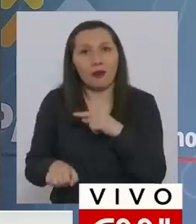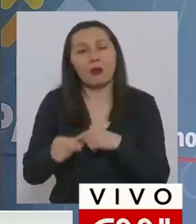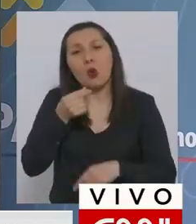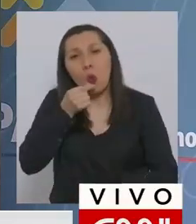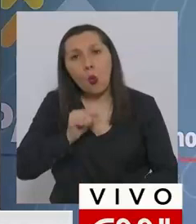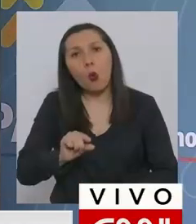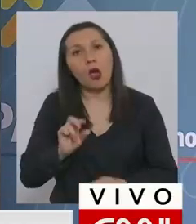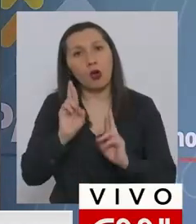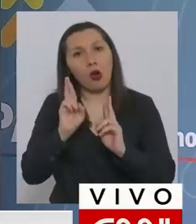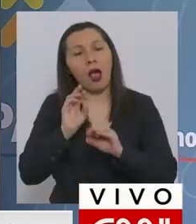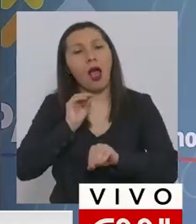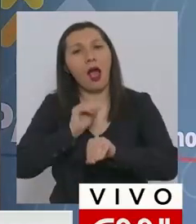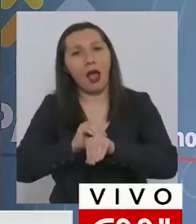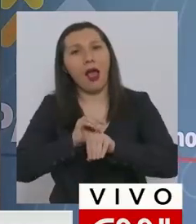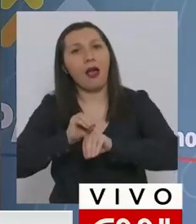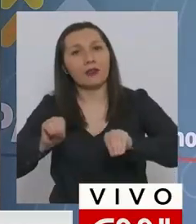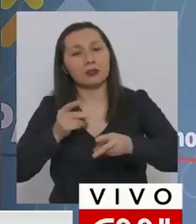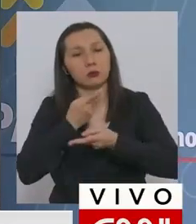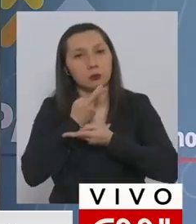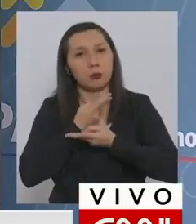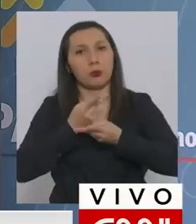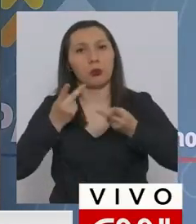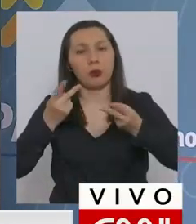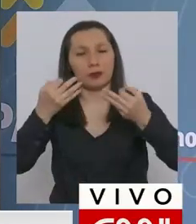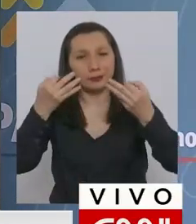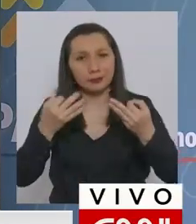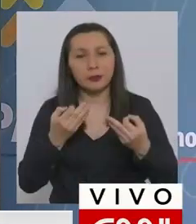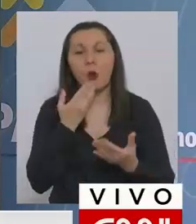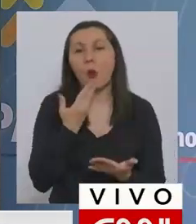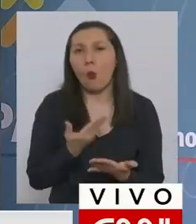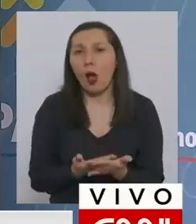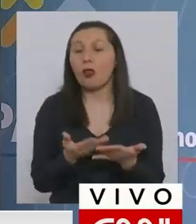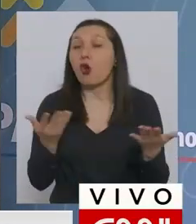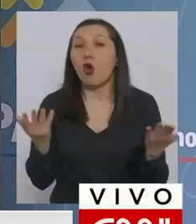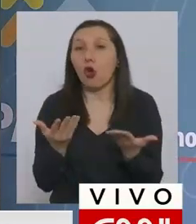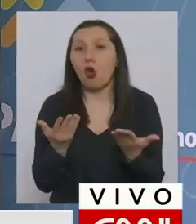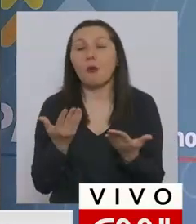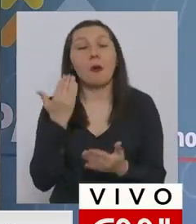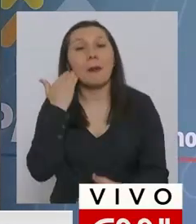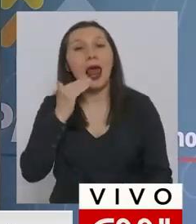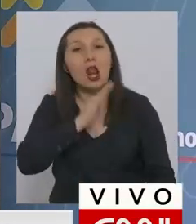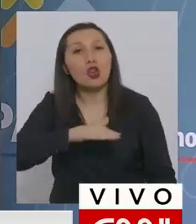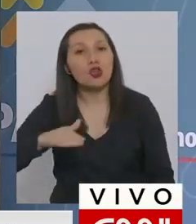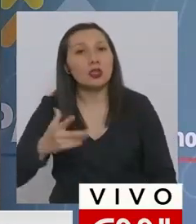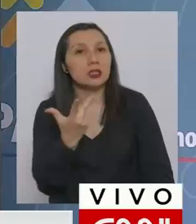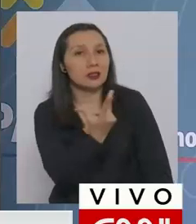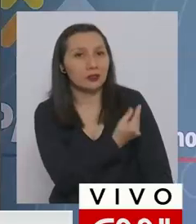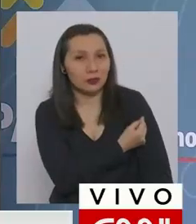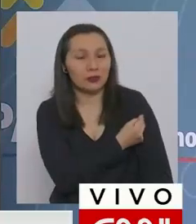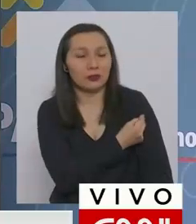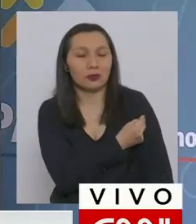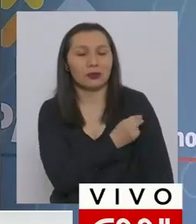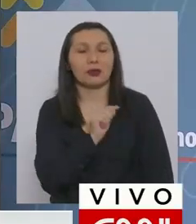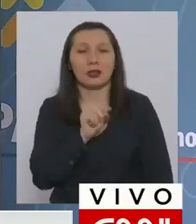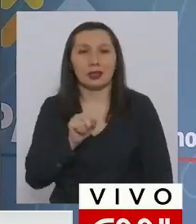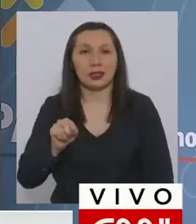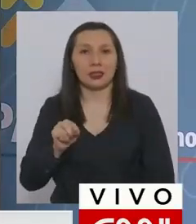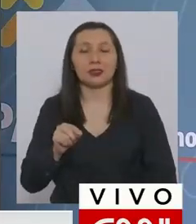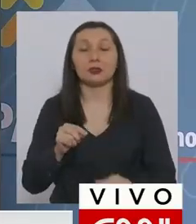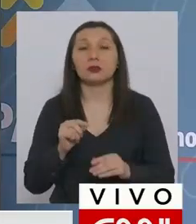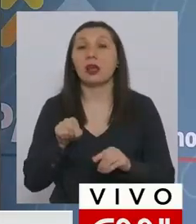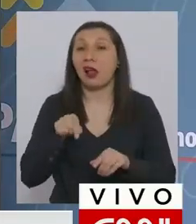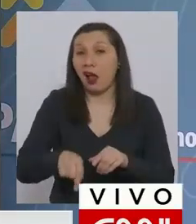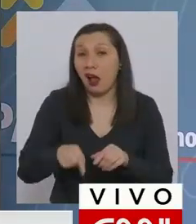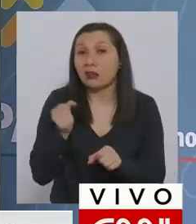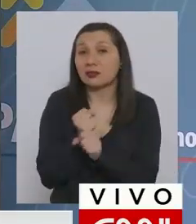Le cederé la palabra a la doctora Paula Daza con respecto a esta pregunta. Bueno, sí, acabamos de saber hace unas horas atrás que el Instituto de